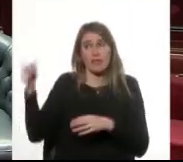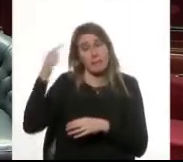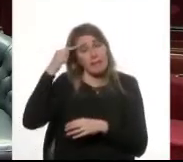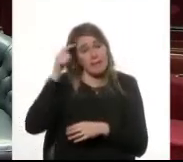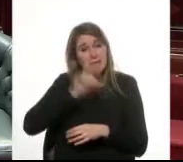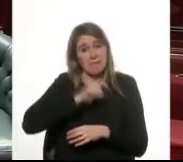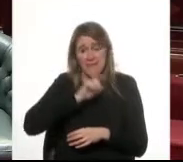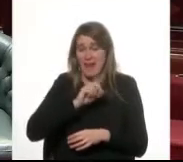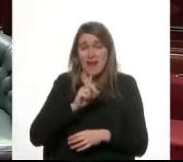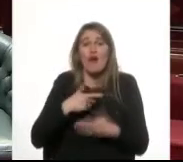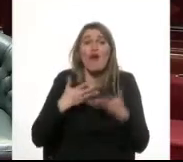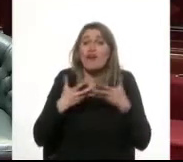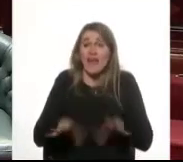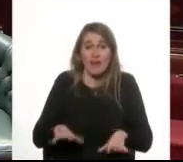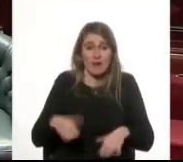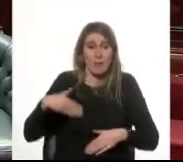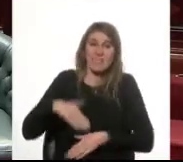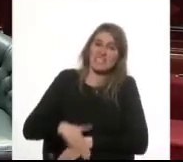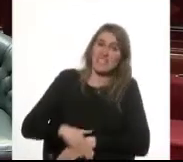creen.